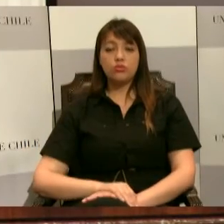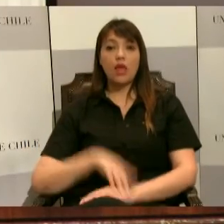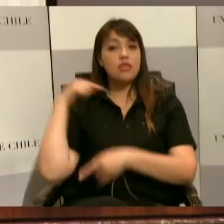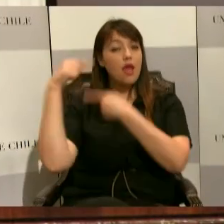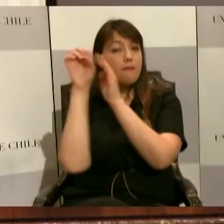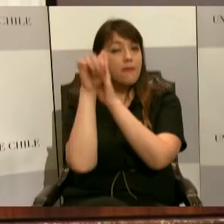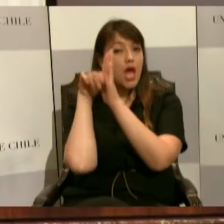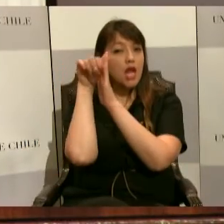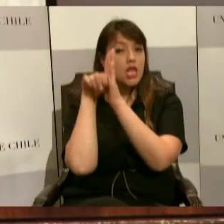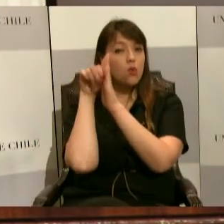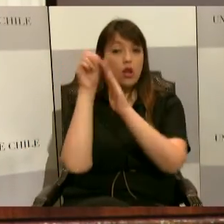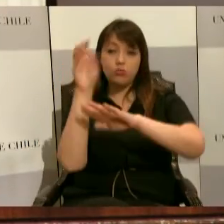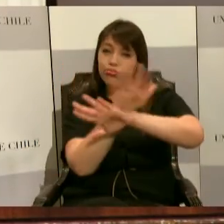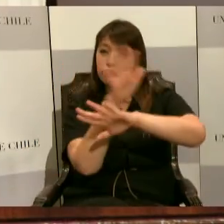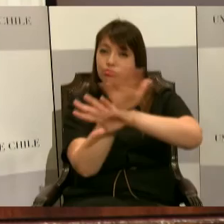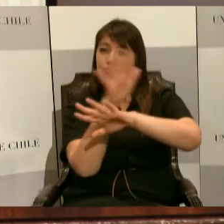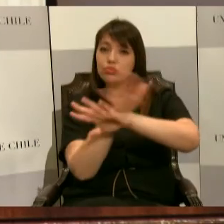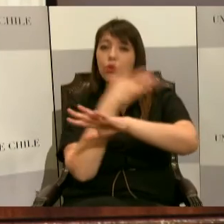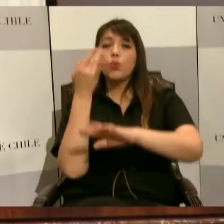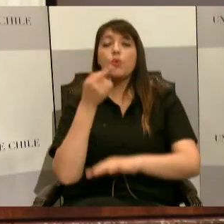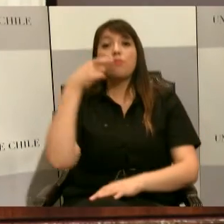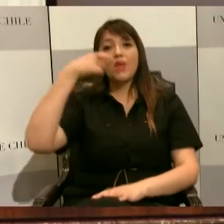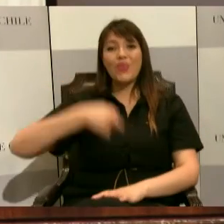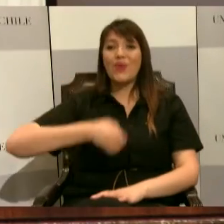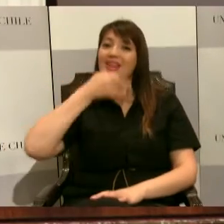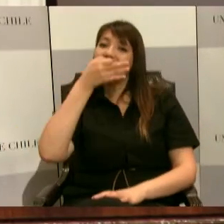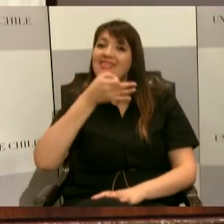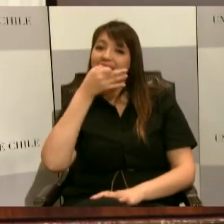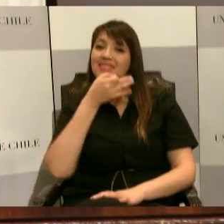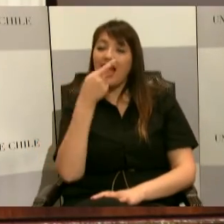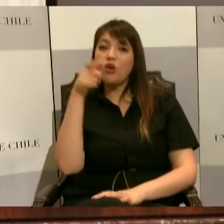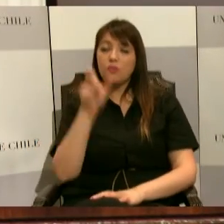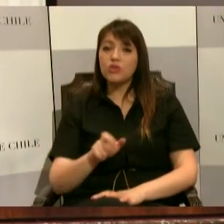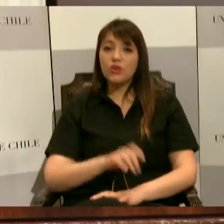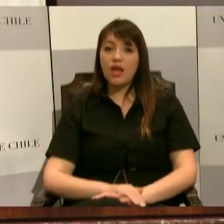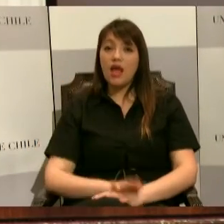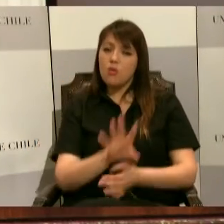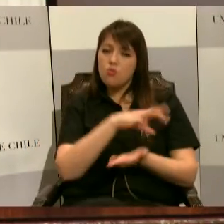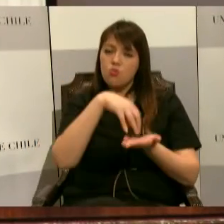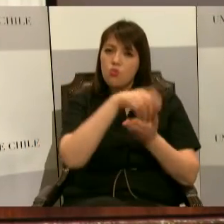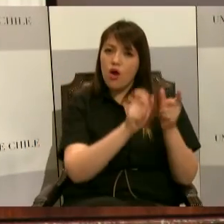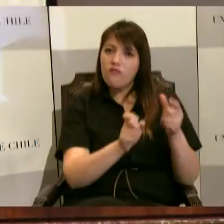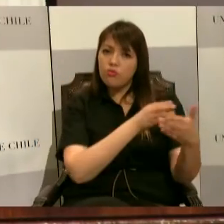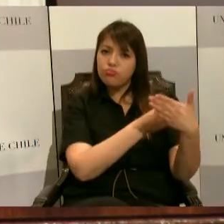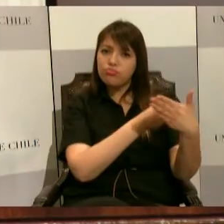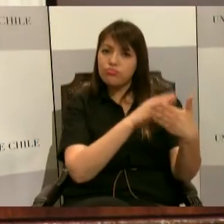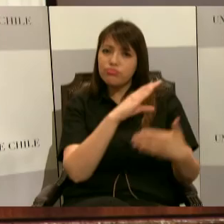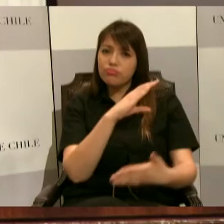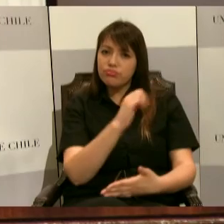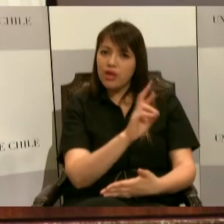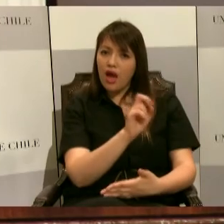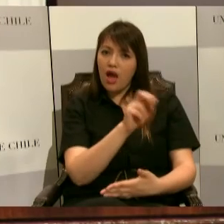1891, y en una escena, en una taberna, un parroquiano comenta a otro que en el pueblo fronterizo de Varenne,